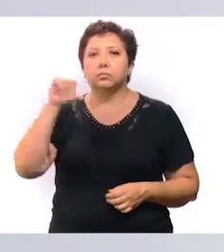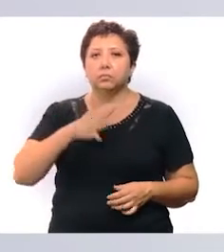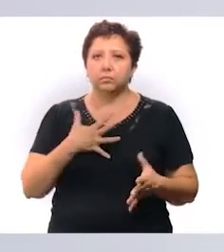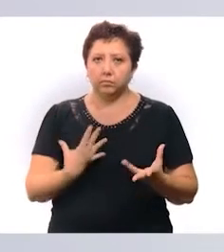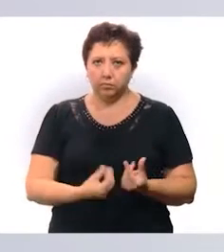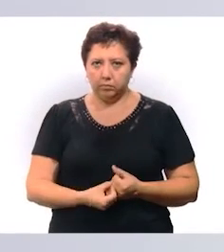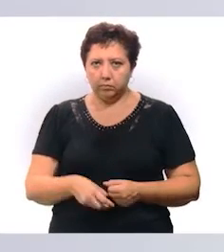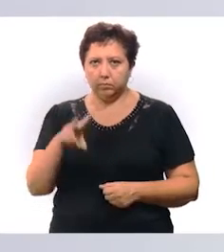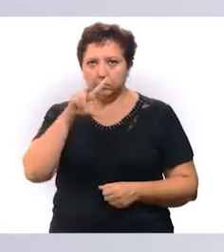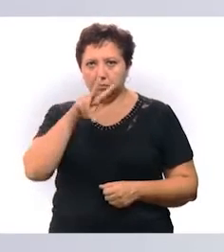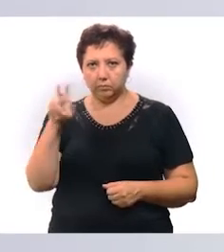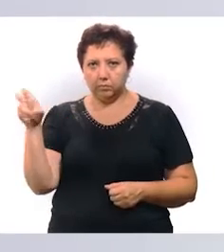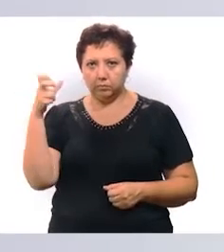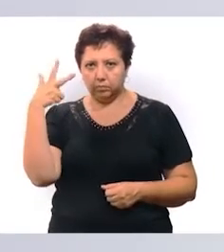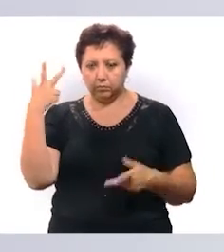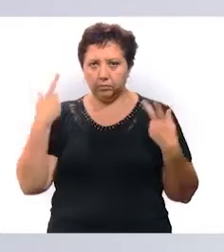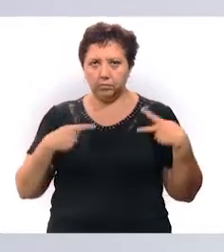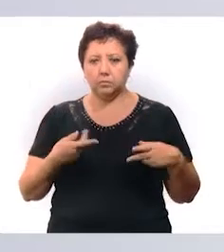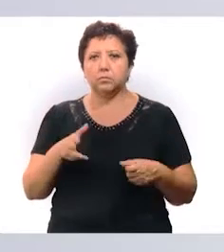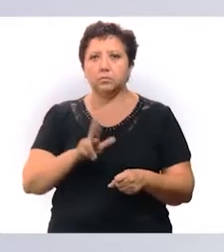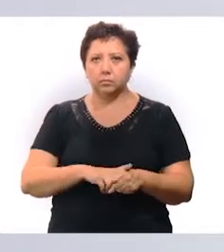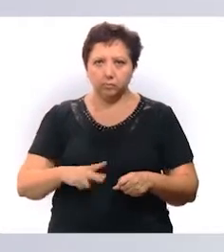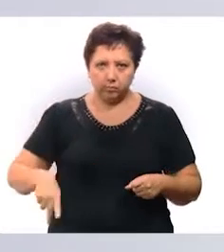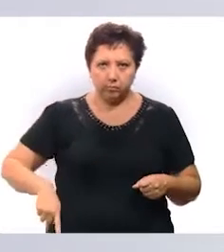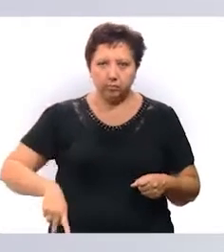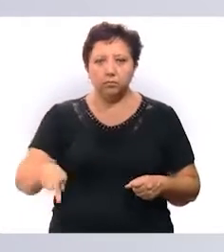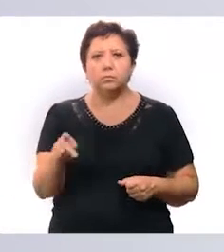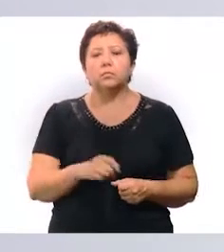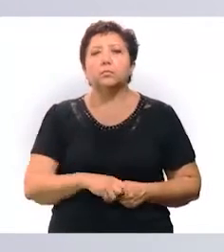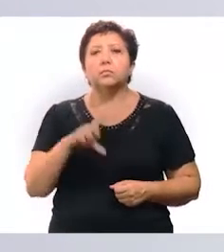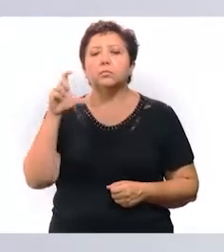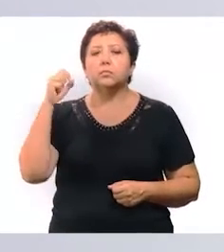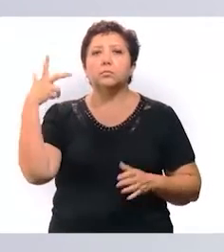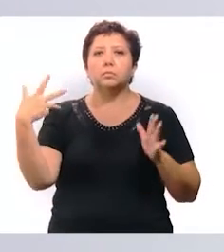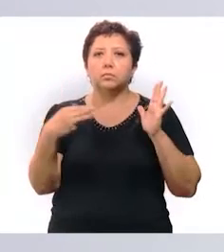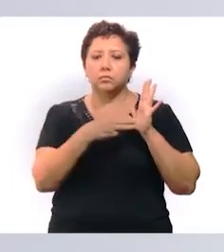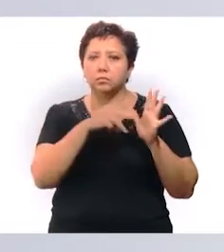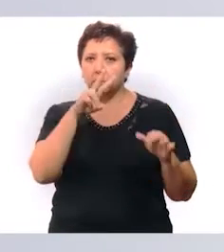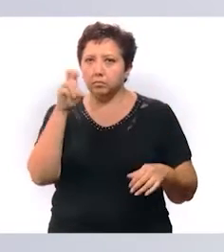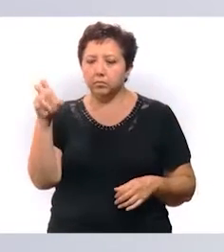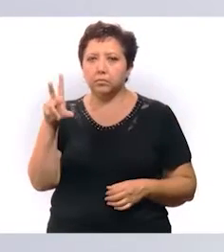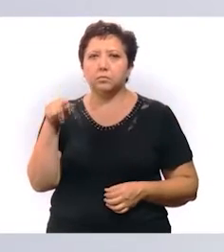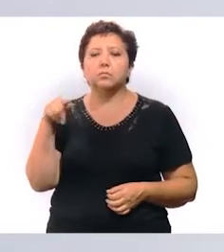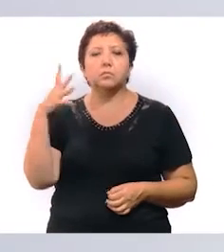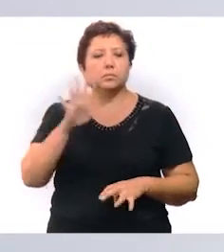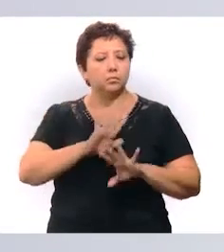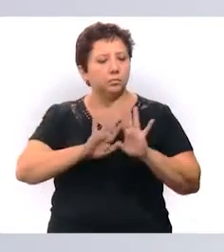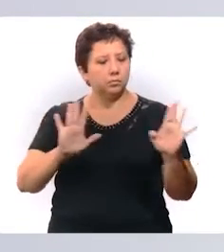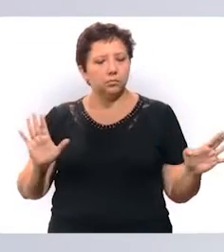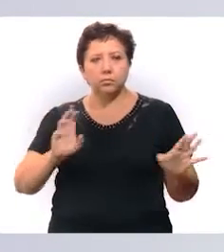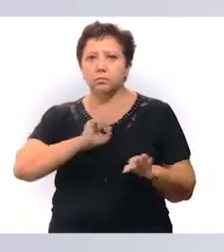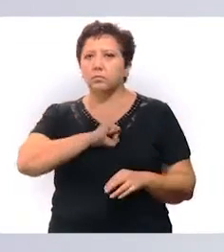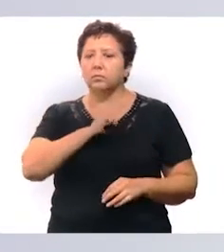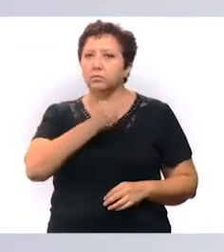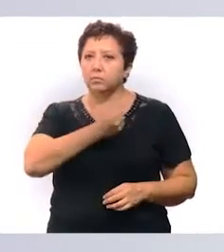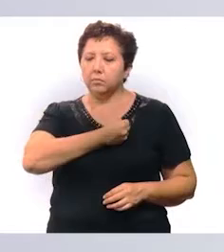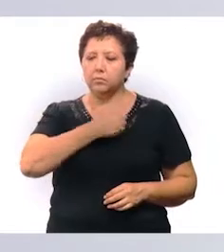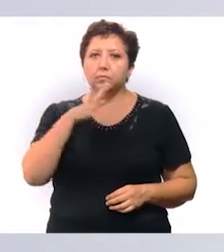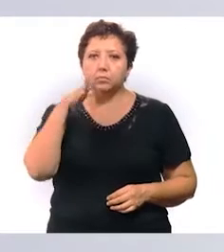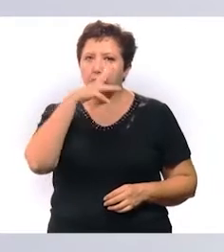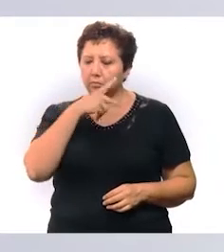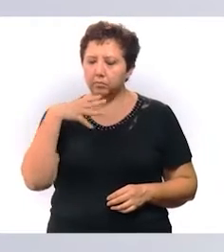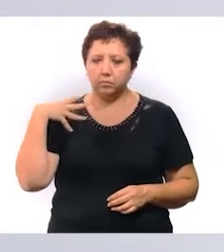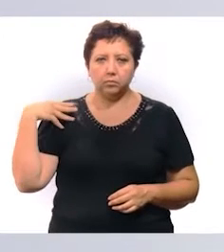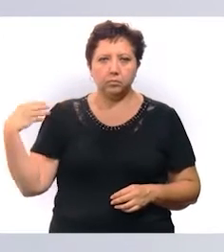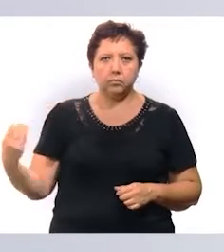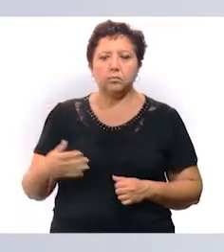día de hoy tenemos 208 pacientes en hospitales públicos. 28.275 pacientes ya se recuperaron, no presentan